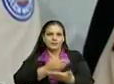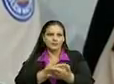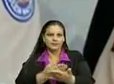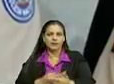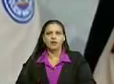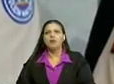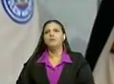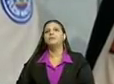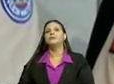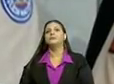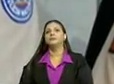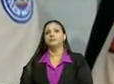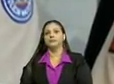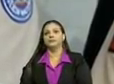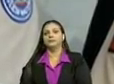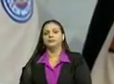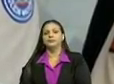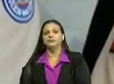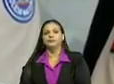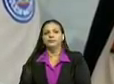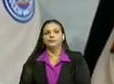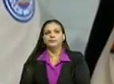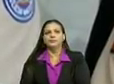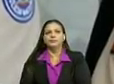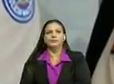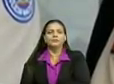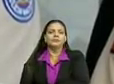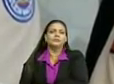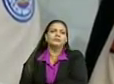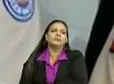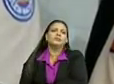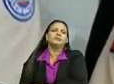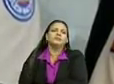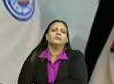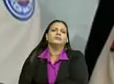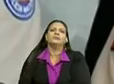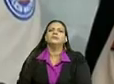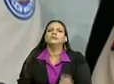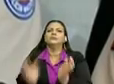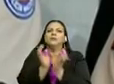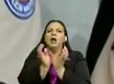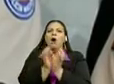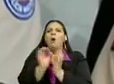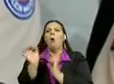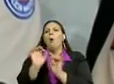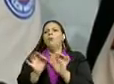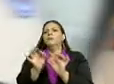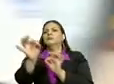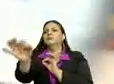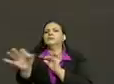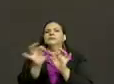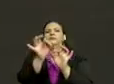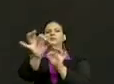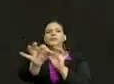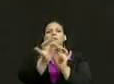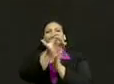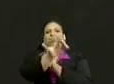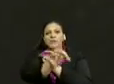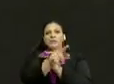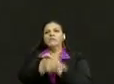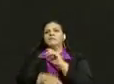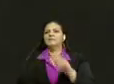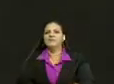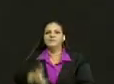utilizadas en el cometimiento de delitos aquí en el cantón Milagro y en algunos otros cantones de la provincia. De igual